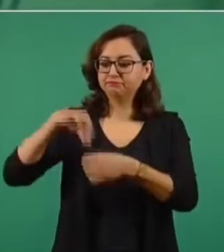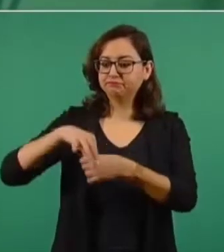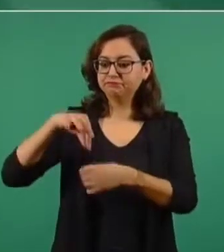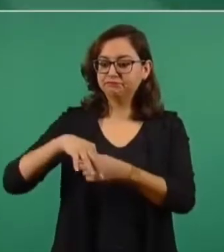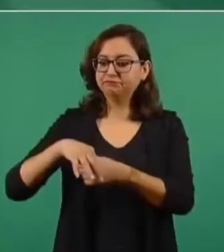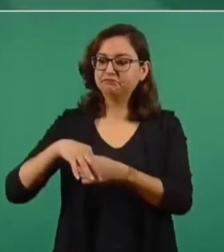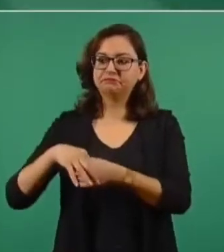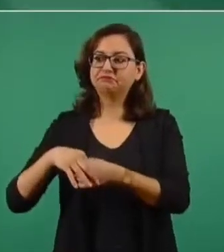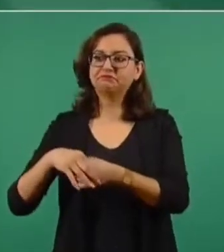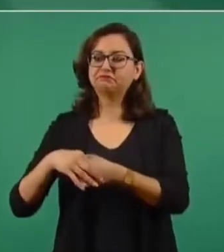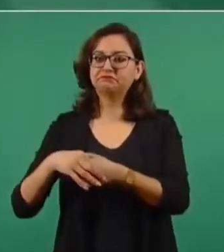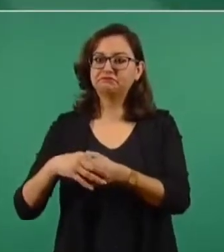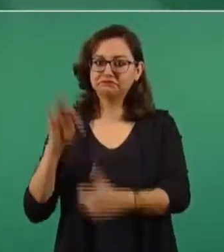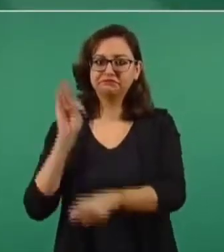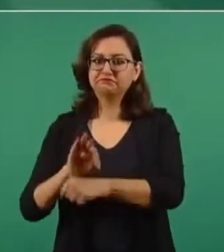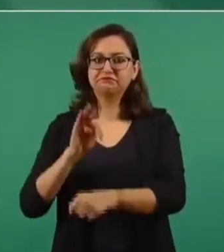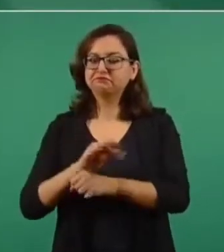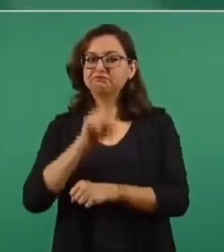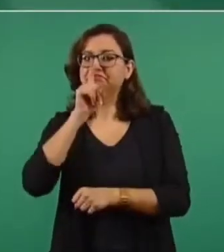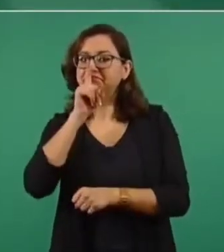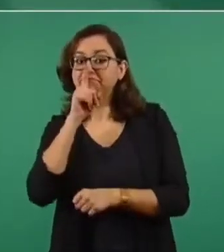de los grupos de intereses creados.